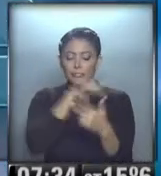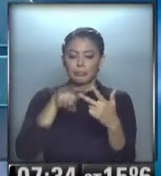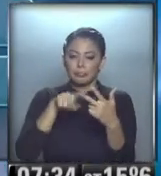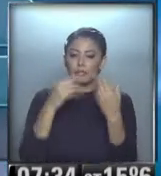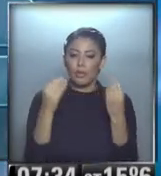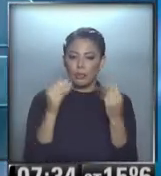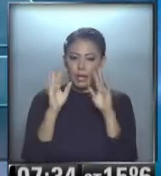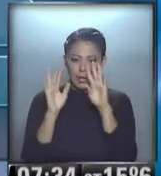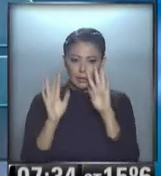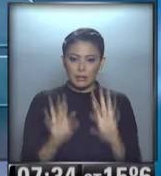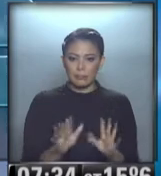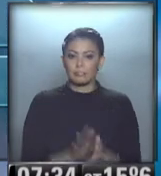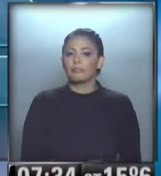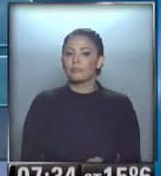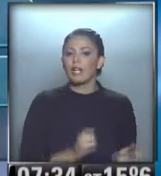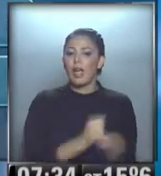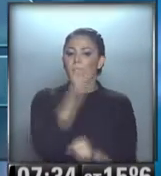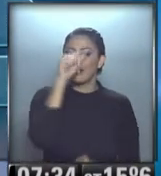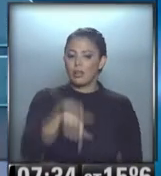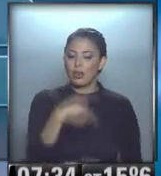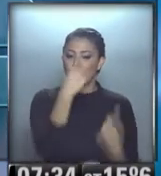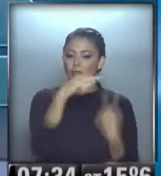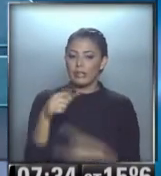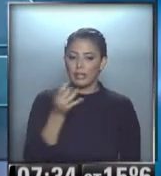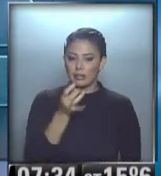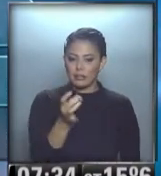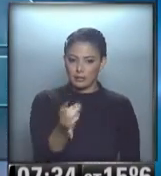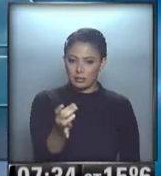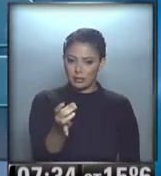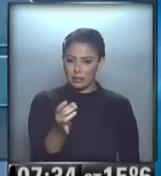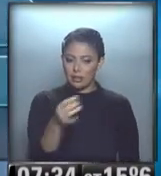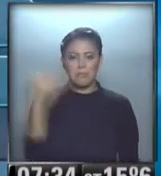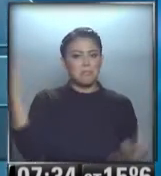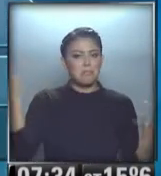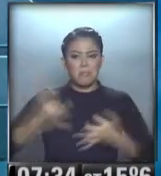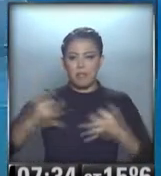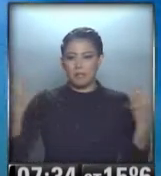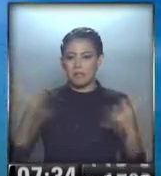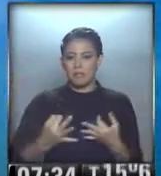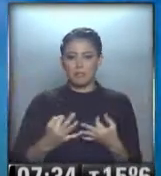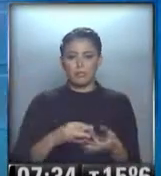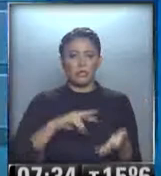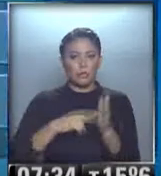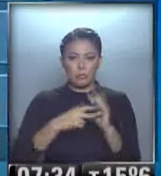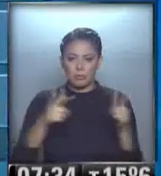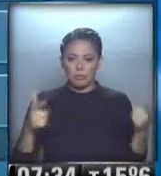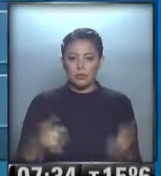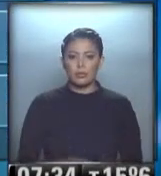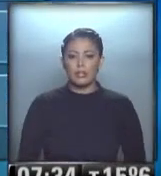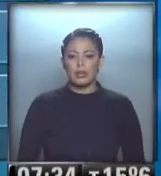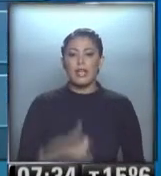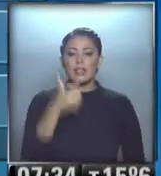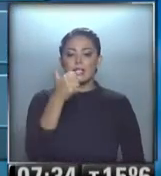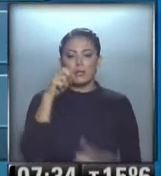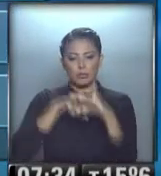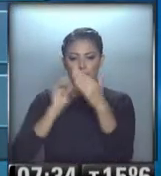de la siguiente manera. Al menos por ahora las distintas líneas ferroviarias, una pinturita, no están operando con demoras y las 6 líneas